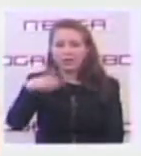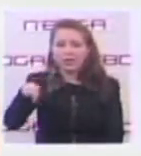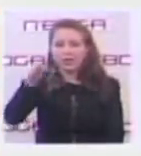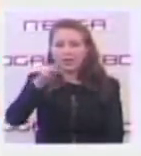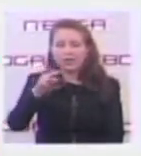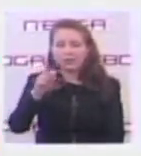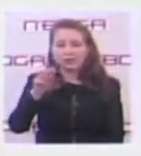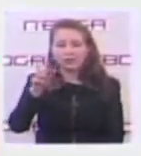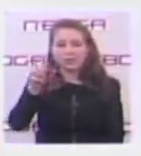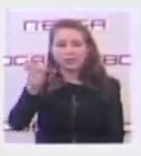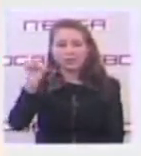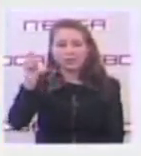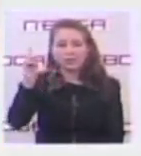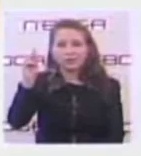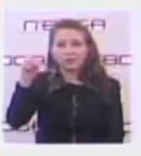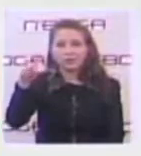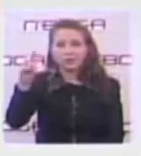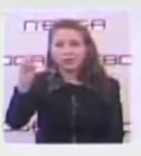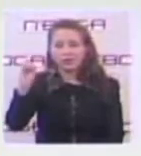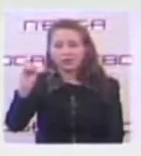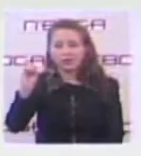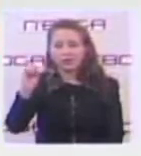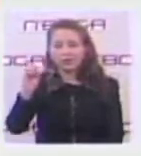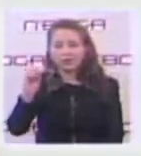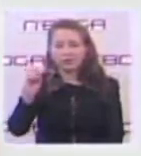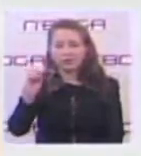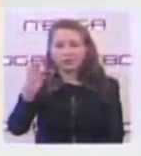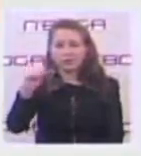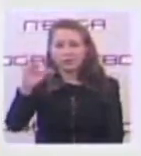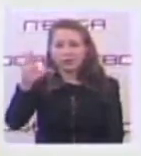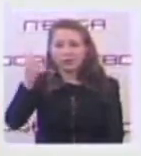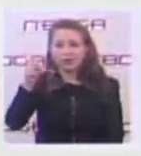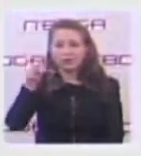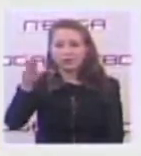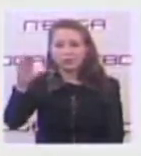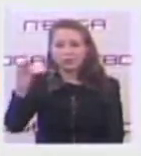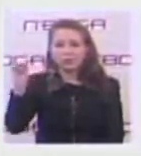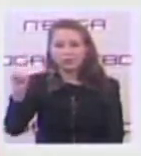eduardo.felix@vecindaddelosquates.com o si no, a un celular,